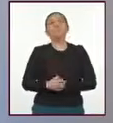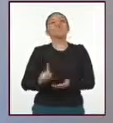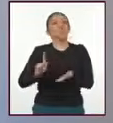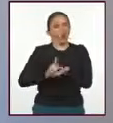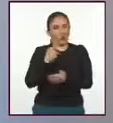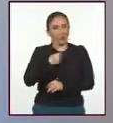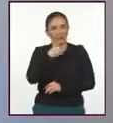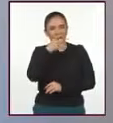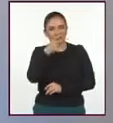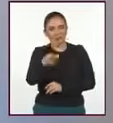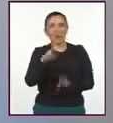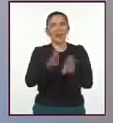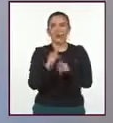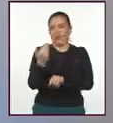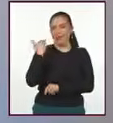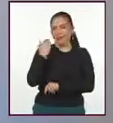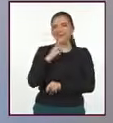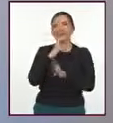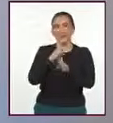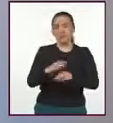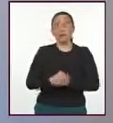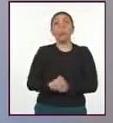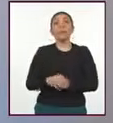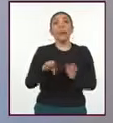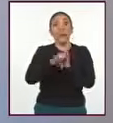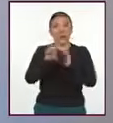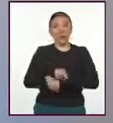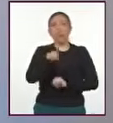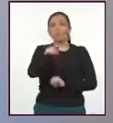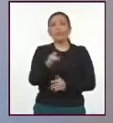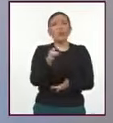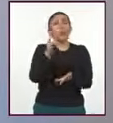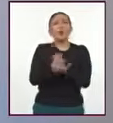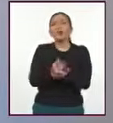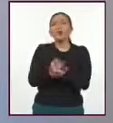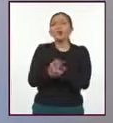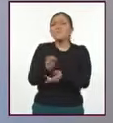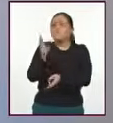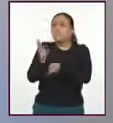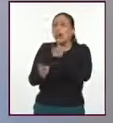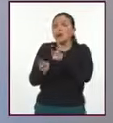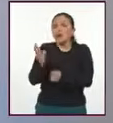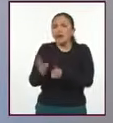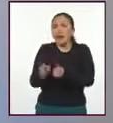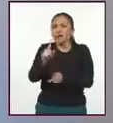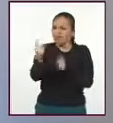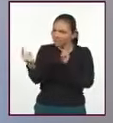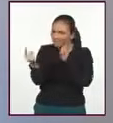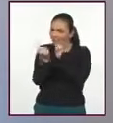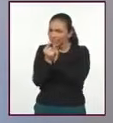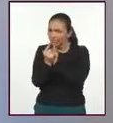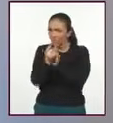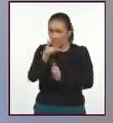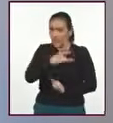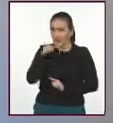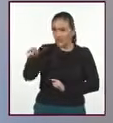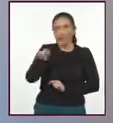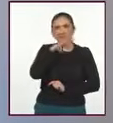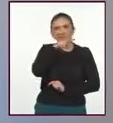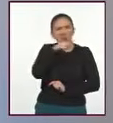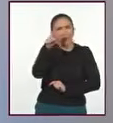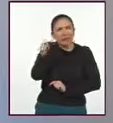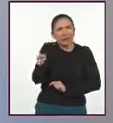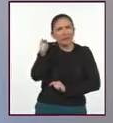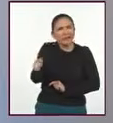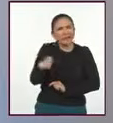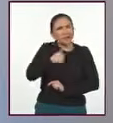la respuesta anterior, el hecho de que uno escuche. Si tú hablas con la persona que te preocupa directamente